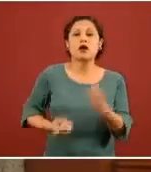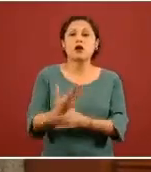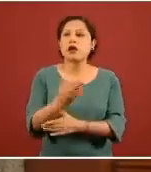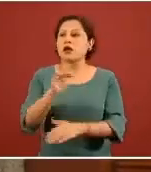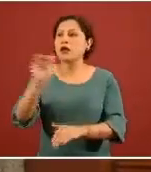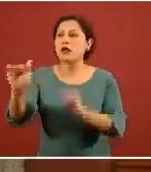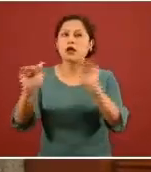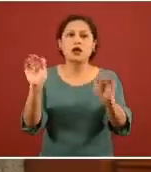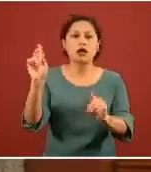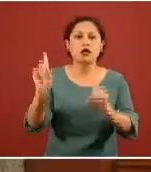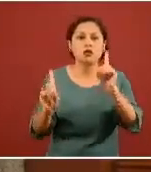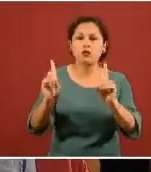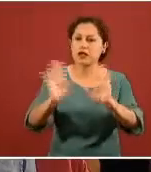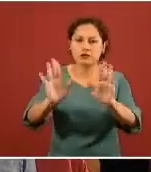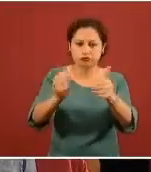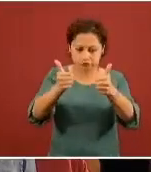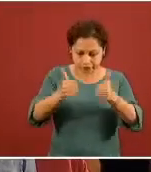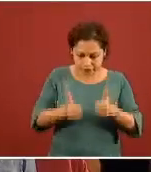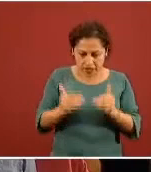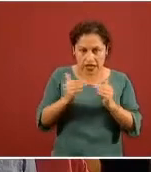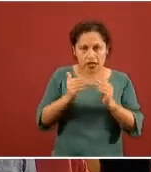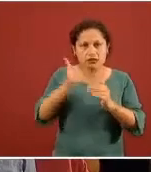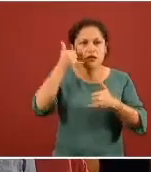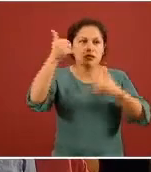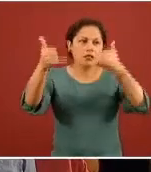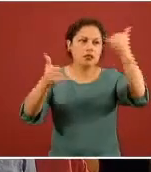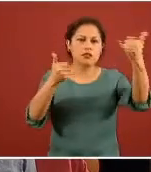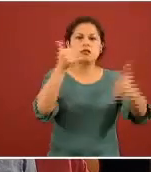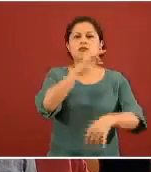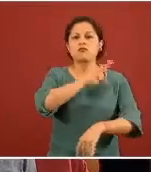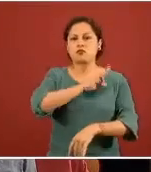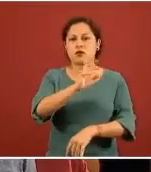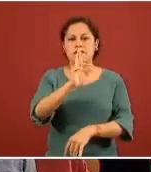duda. La siguiente, por favor.